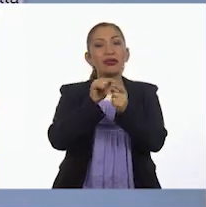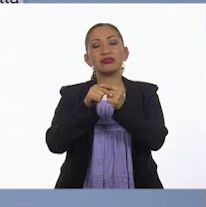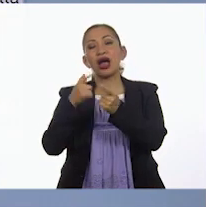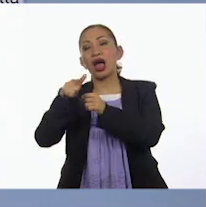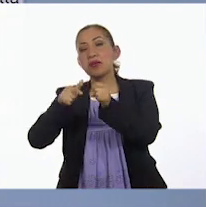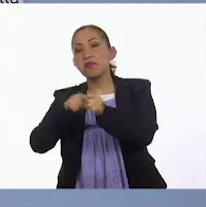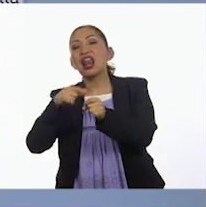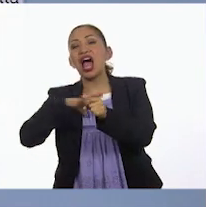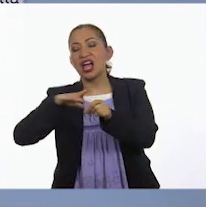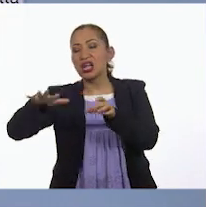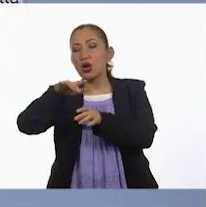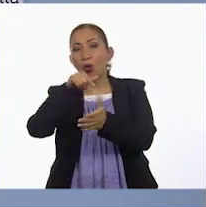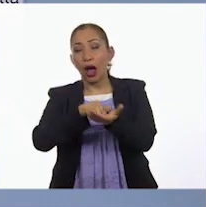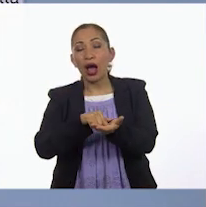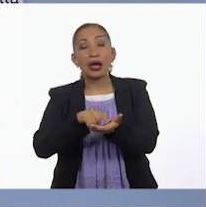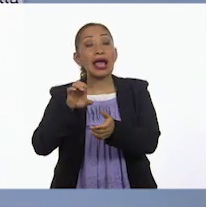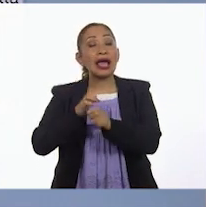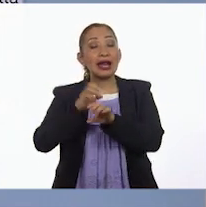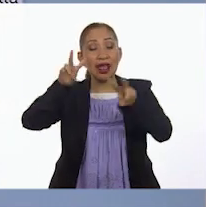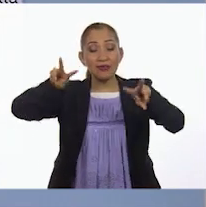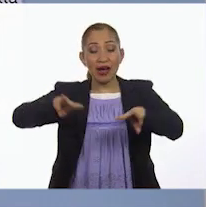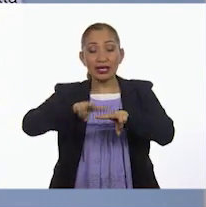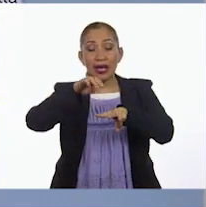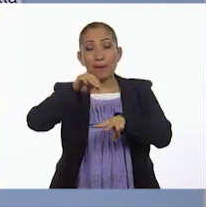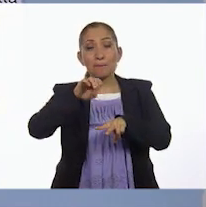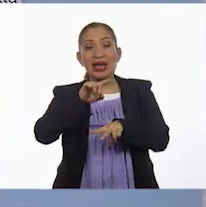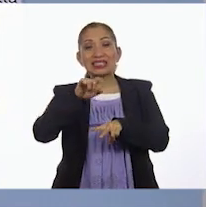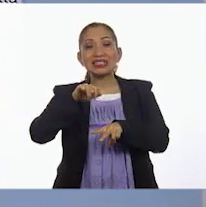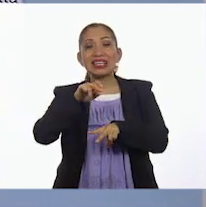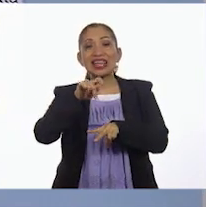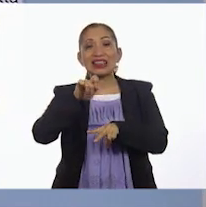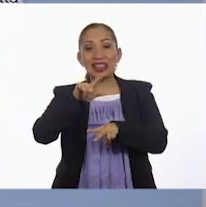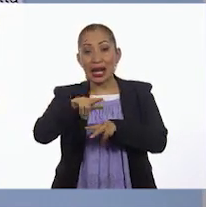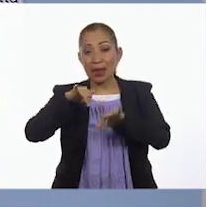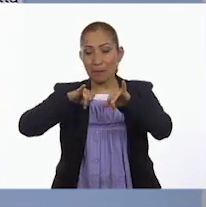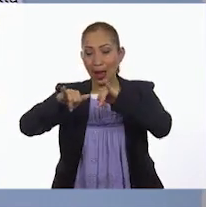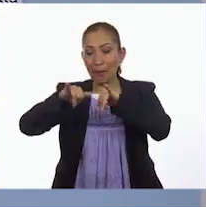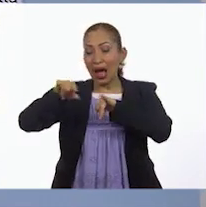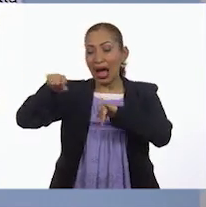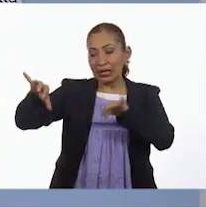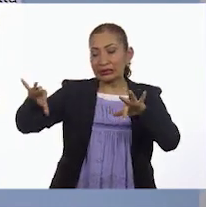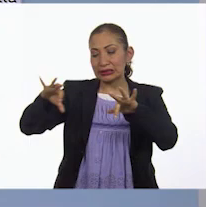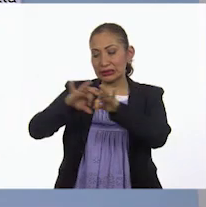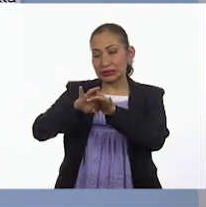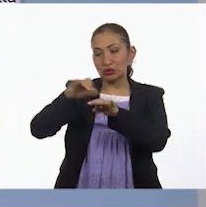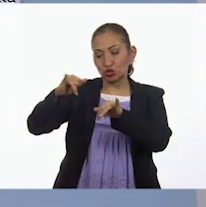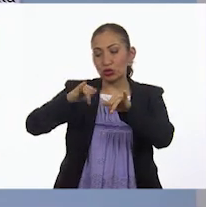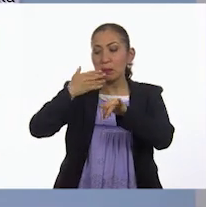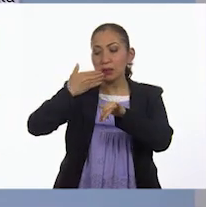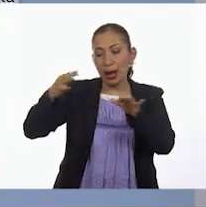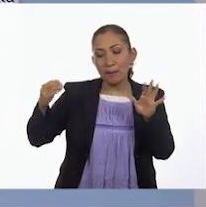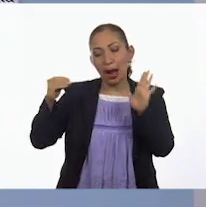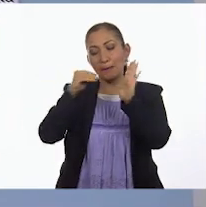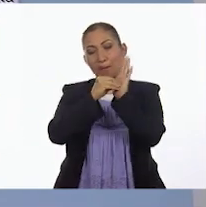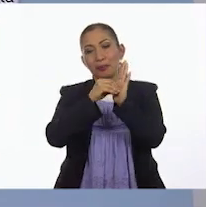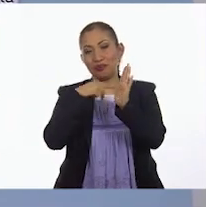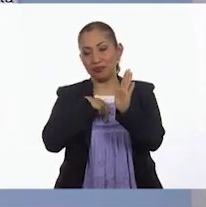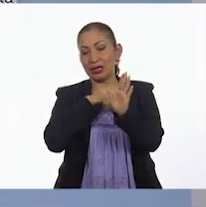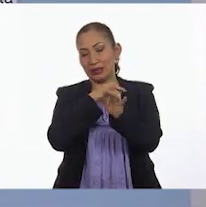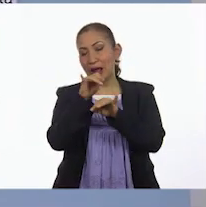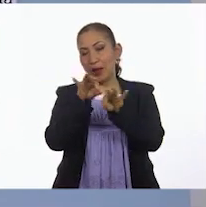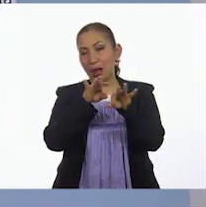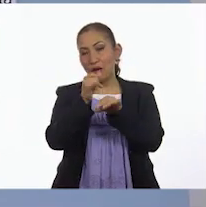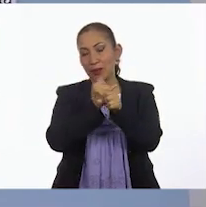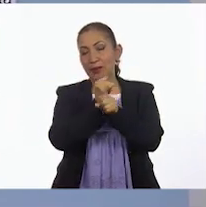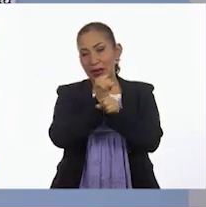estado. Huichapan se localiza en el Valle del Mezquital, y los mapas que aparecen son adecuados por su diseño para incluirlos en nuestro trabajo